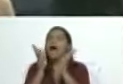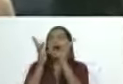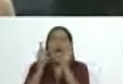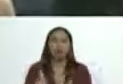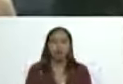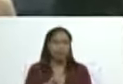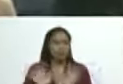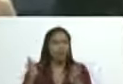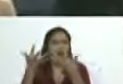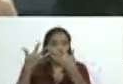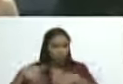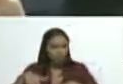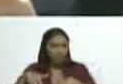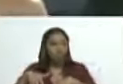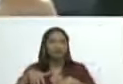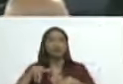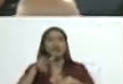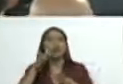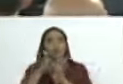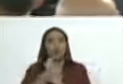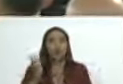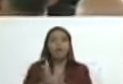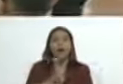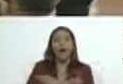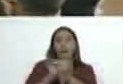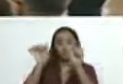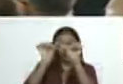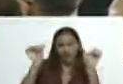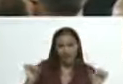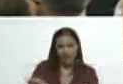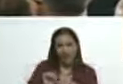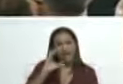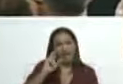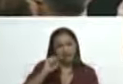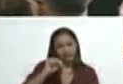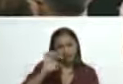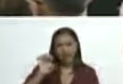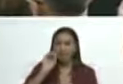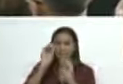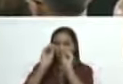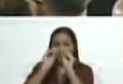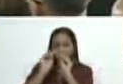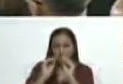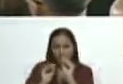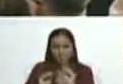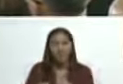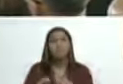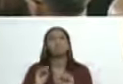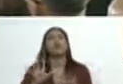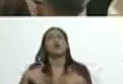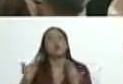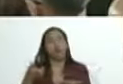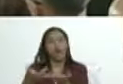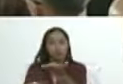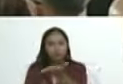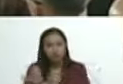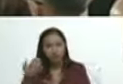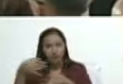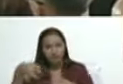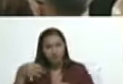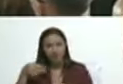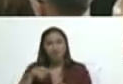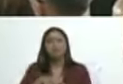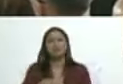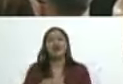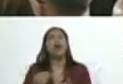que ya ellos han realizado a través de la página del Consejo Nacional Electoral. Posteriormente pues consignan esta planilla ante la sede